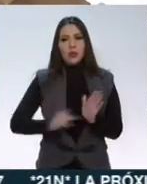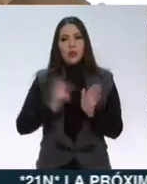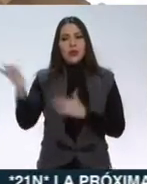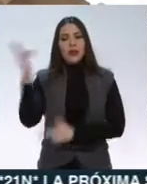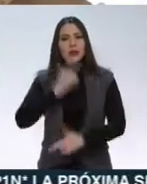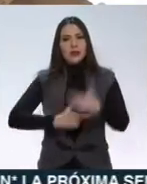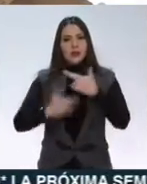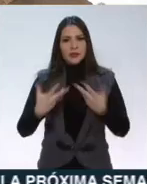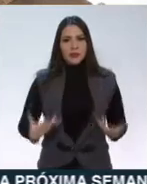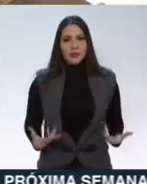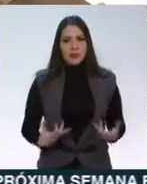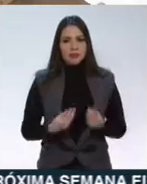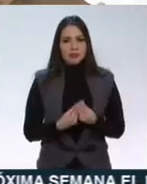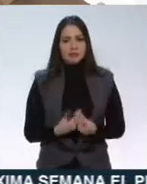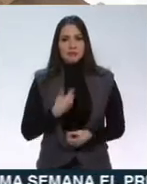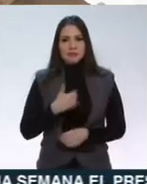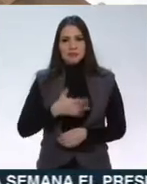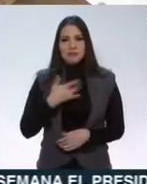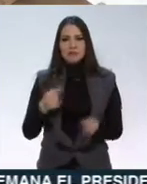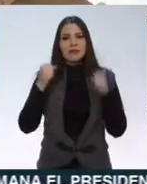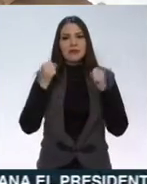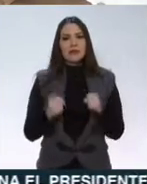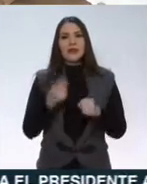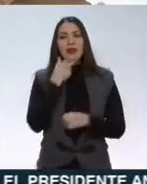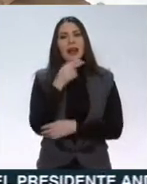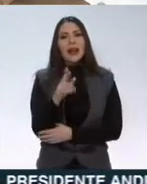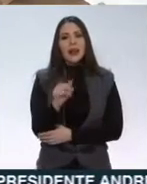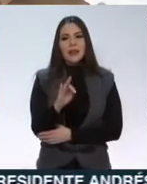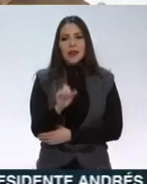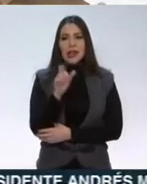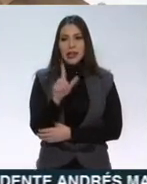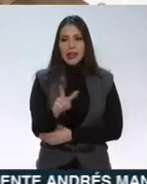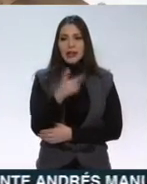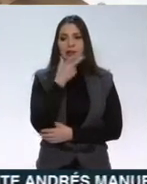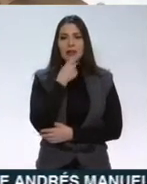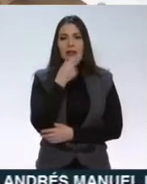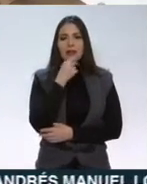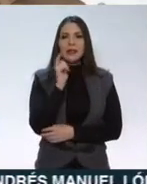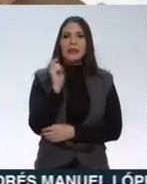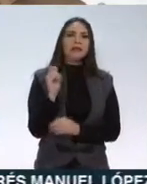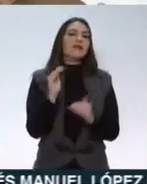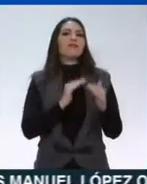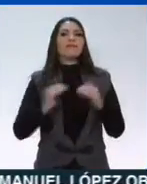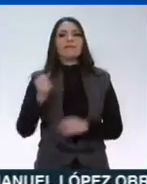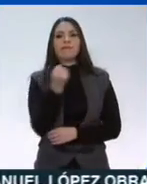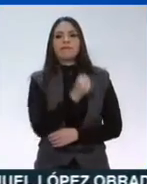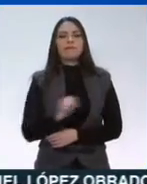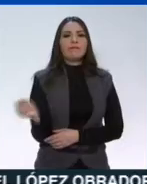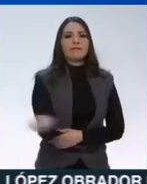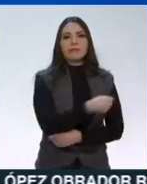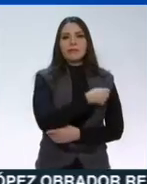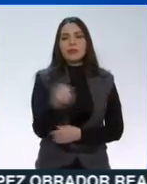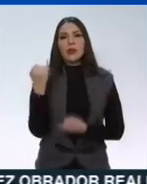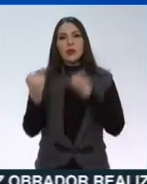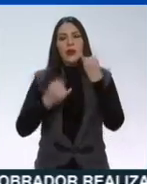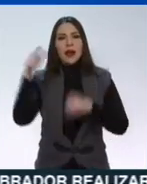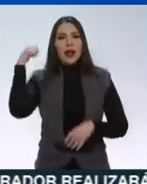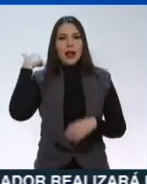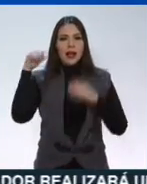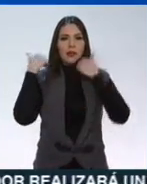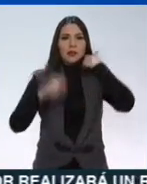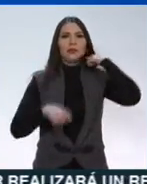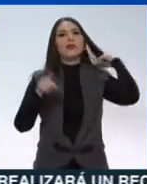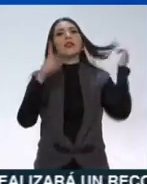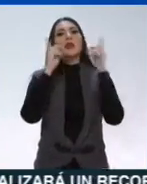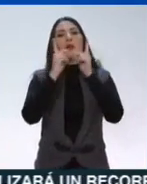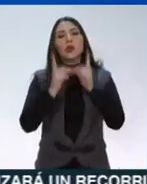nosotros nuevamente y estoy seguro que vamos a tener un Rafael Nadal a su máxima expresión en Acapulco. El Abierto Mexicano de Tenis,